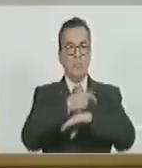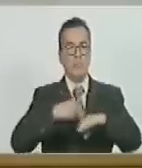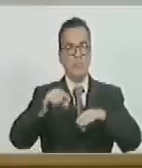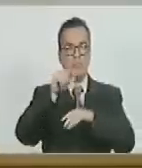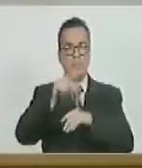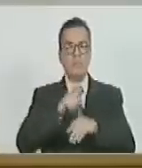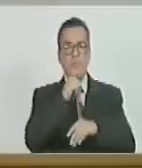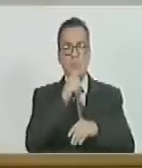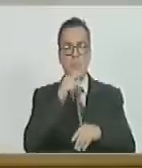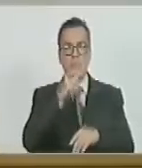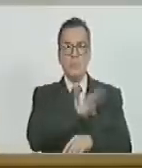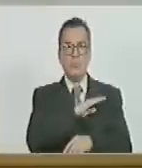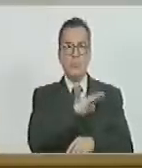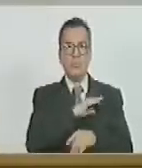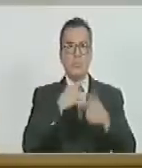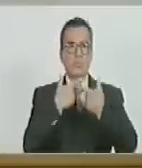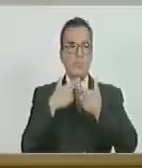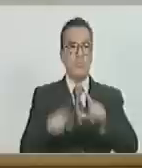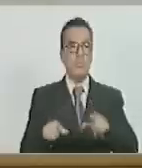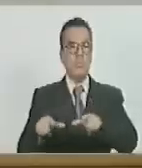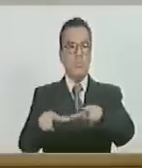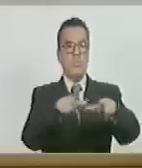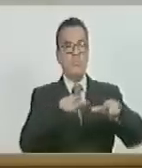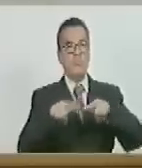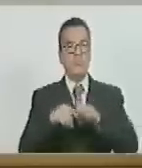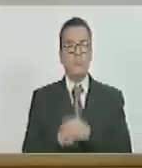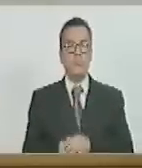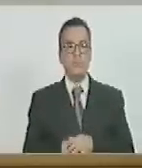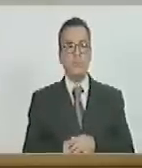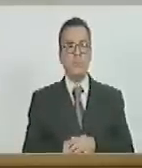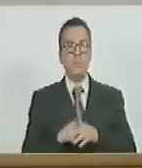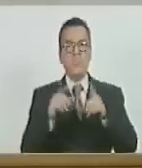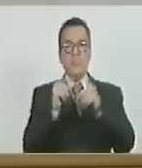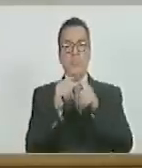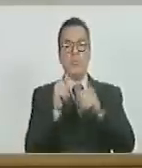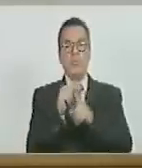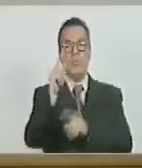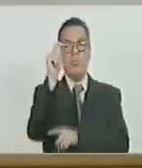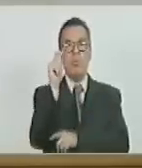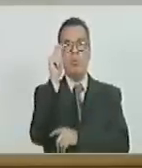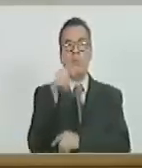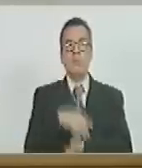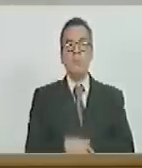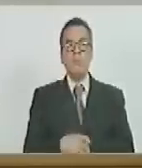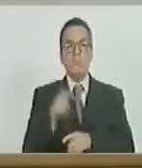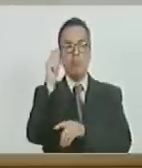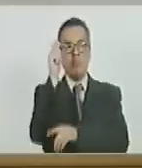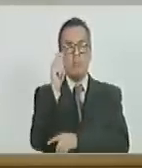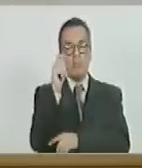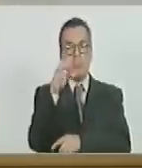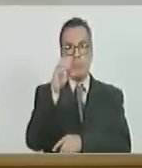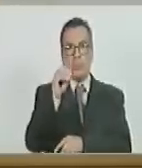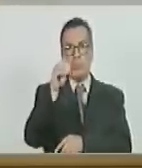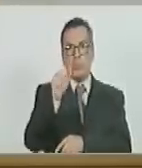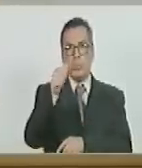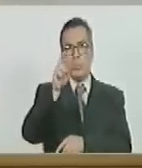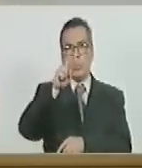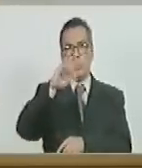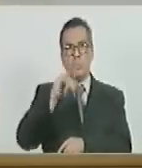hostiles a esta patria de libertad y soberanía. Dejo el derecho de palabra al diputado Óscar